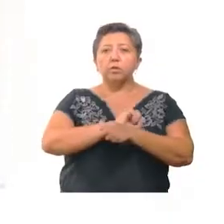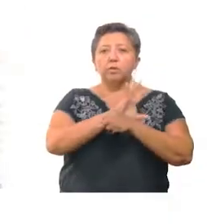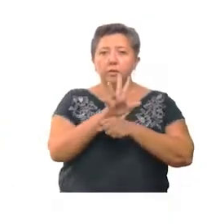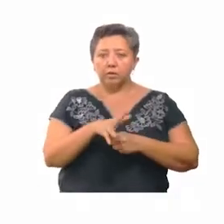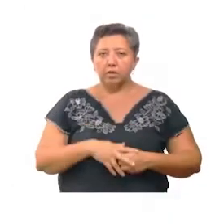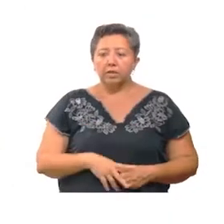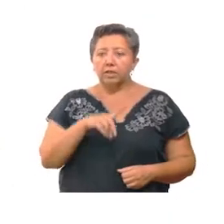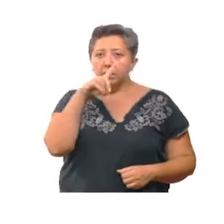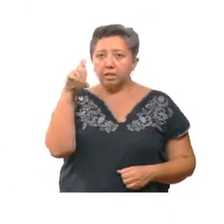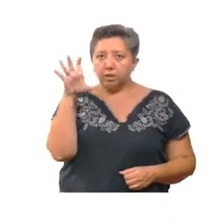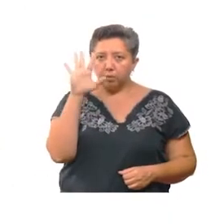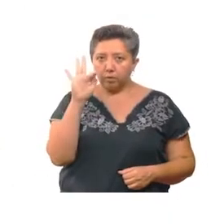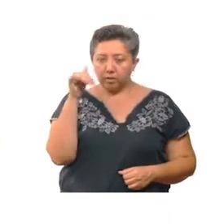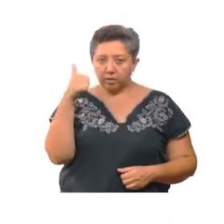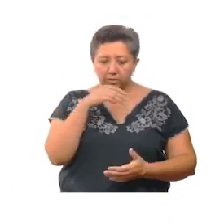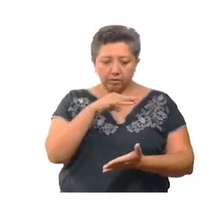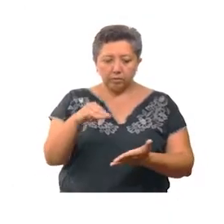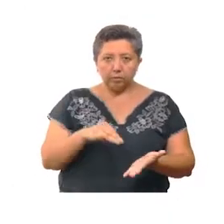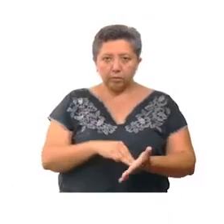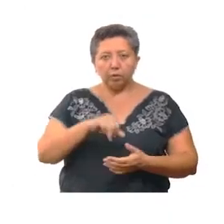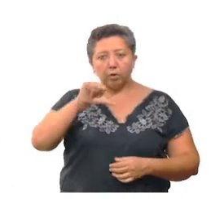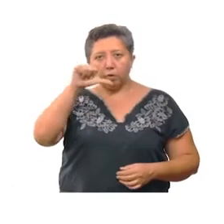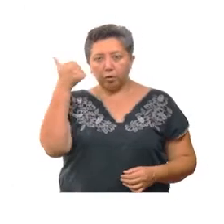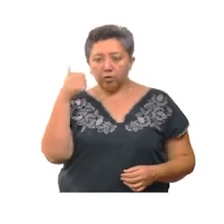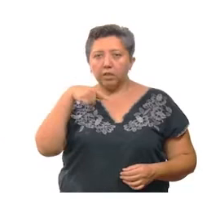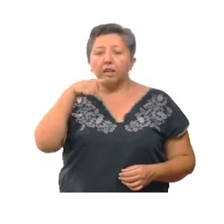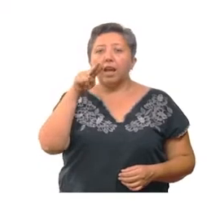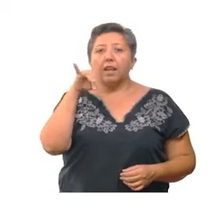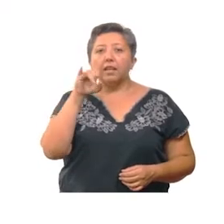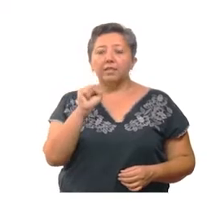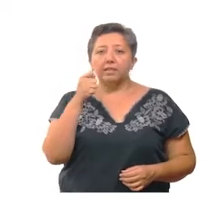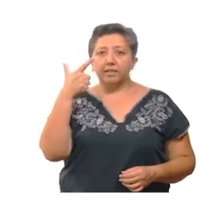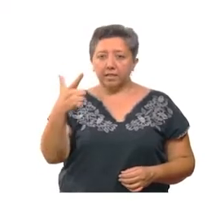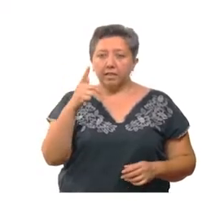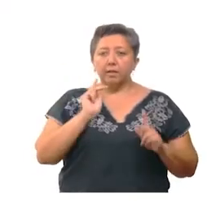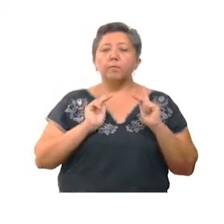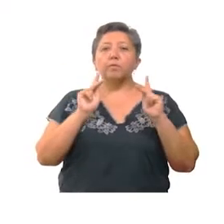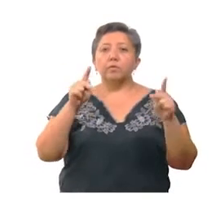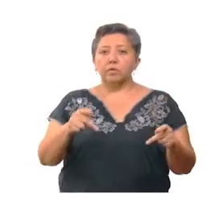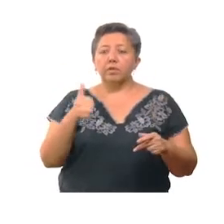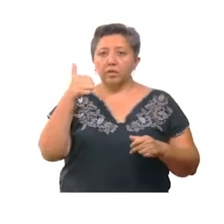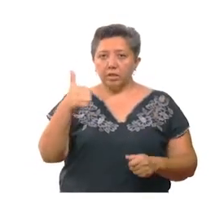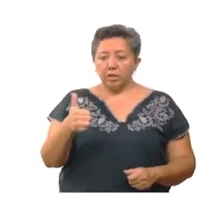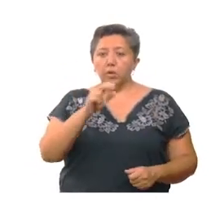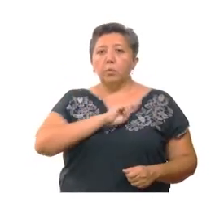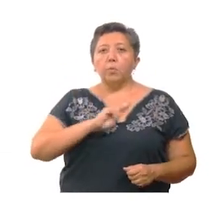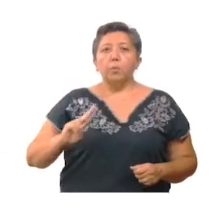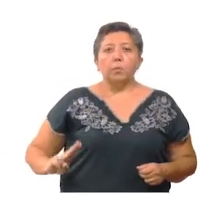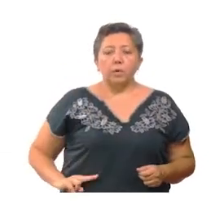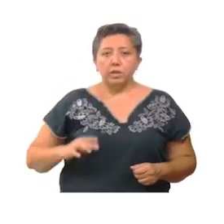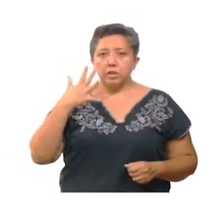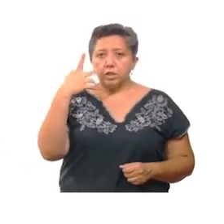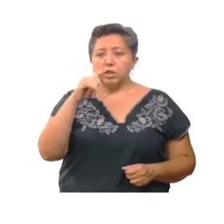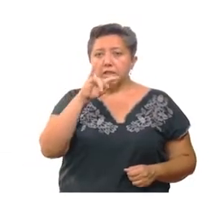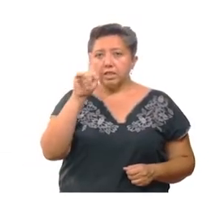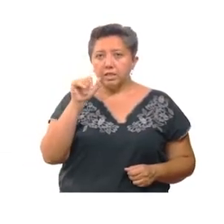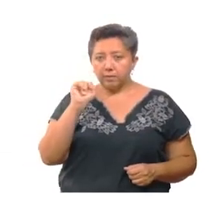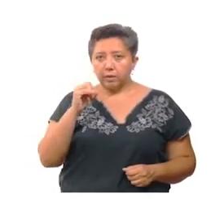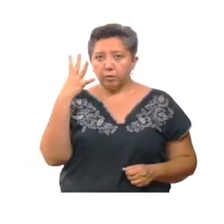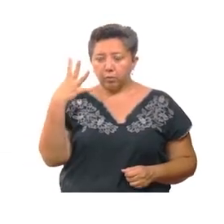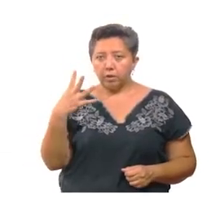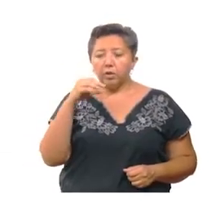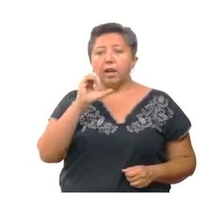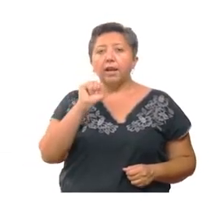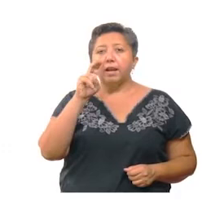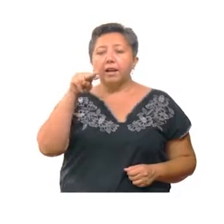coronavirus, 146 en Mérida, 11 en Canacín, 7 en Progreso, 6 en Humán, 5 en Tizimín, 4